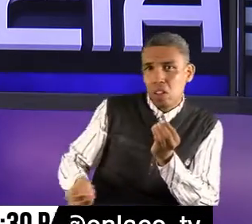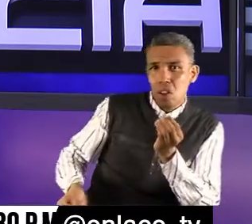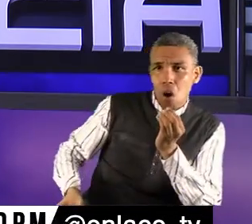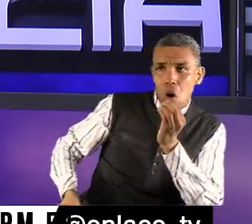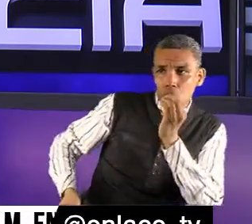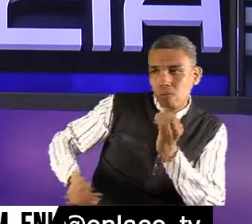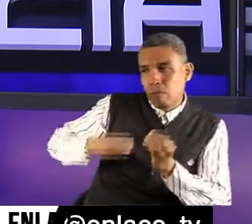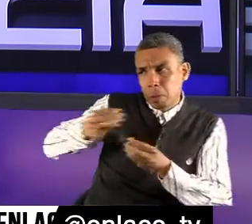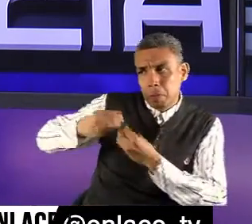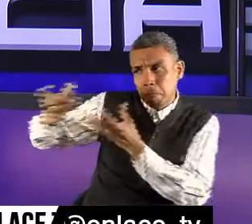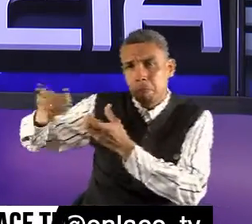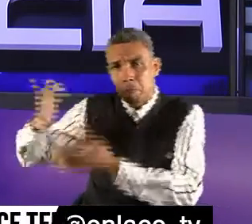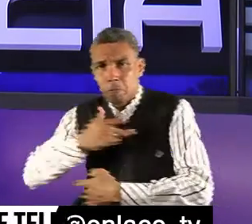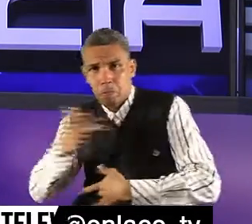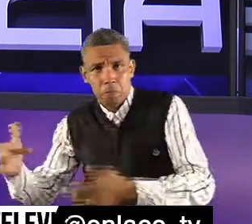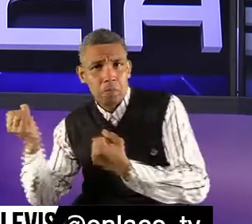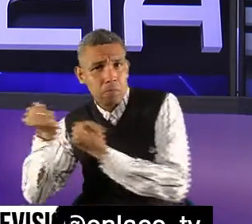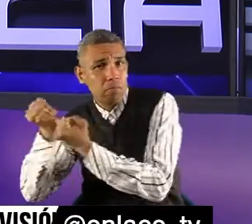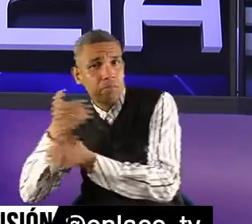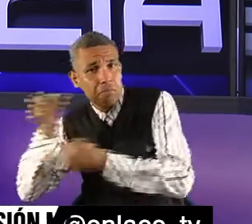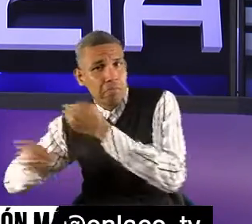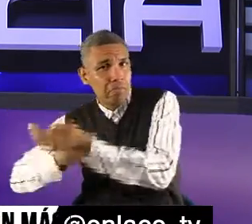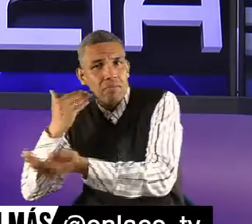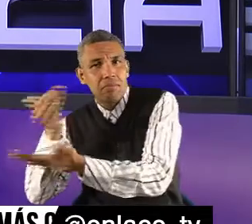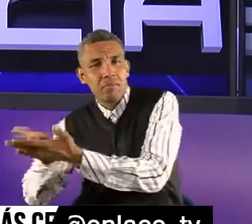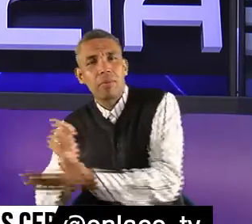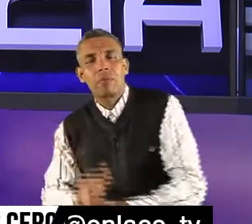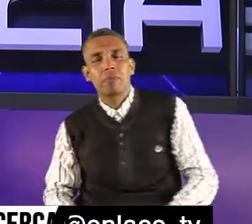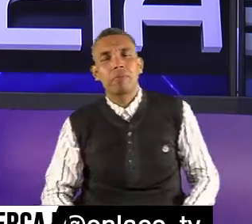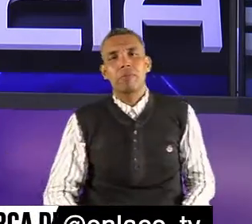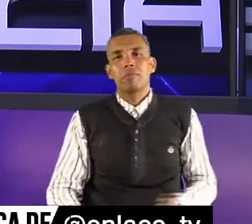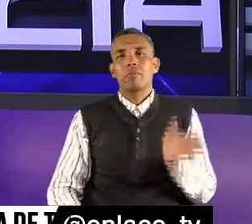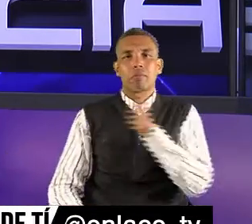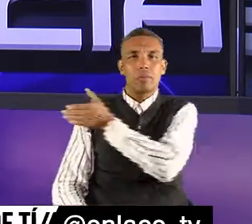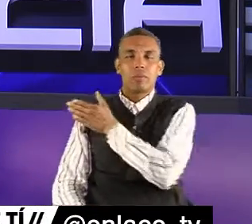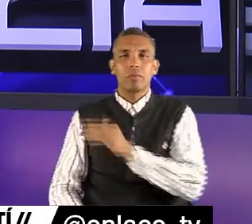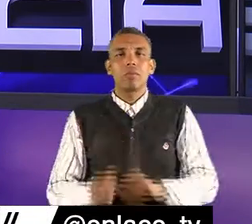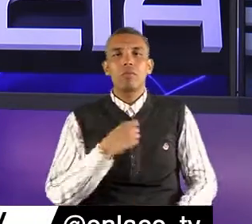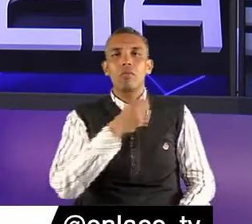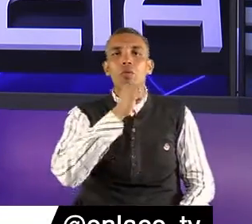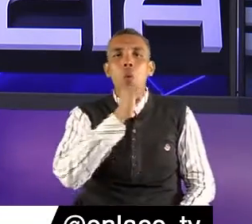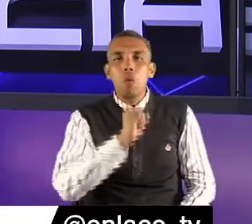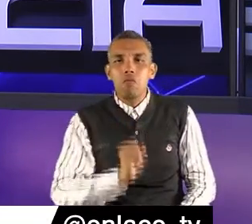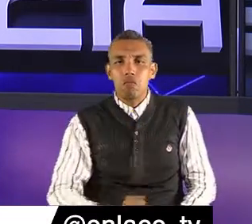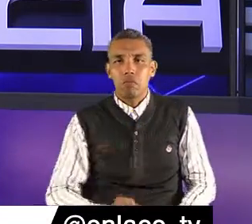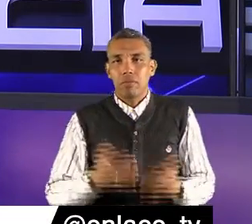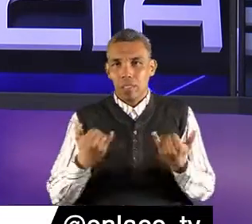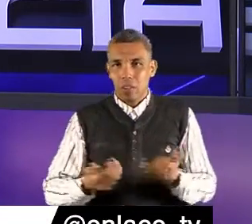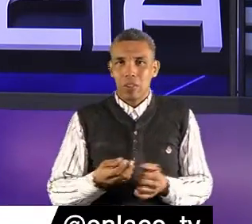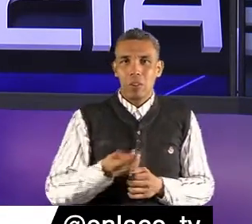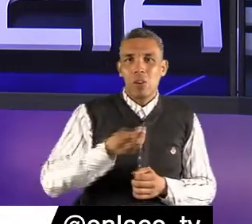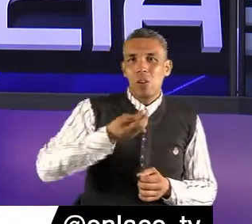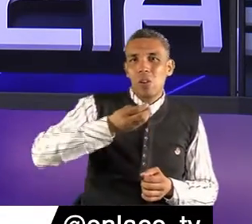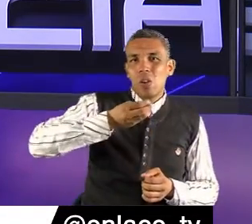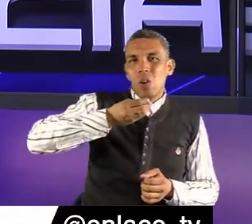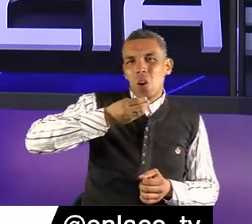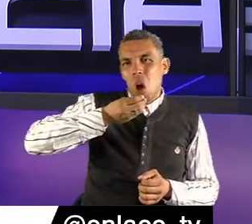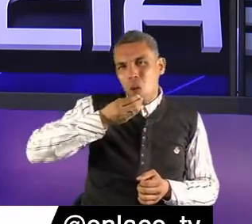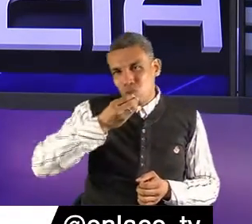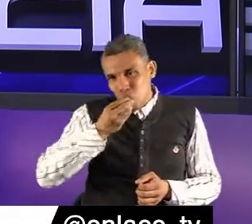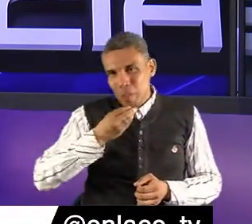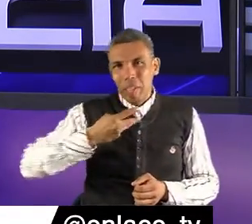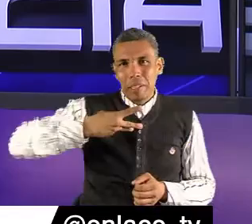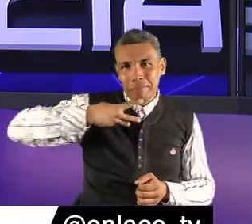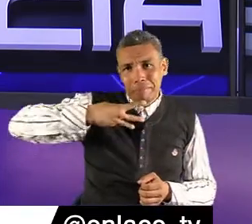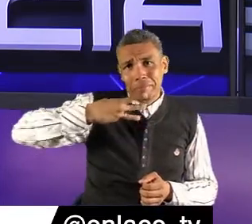Comenzará en aproximadamente 8 días la entrega de alimentos para los adultos mayores de la ciudad. Nuestra periodista Neila Cosio nos tiene más